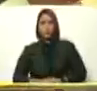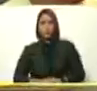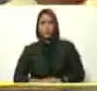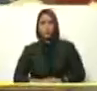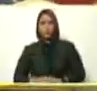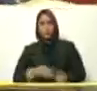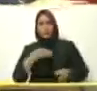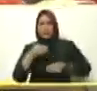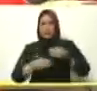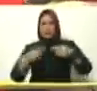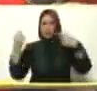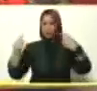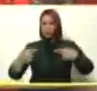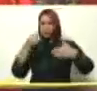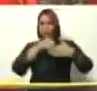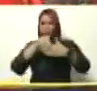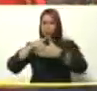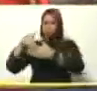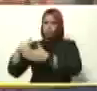Se hicieron las primarias